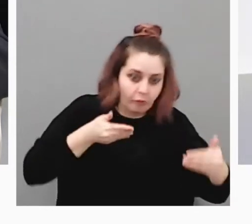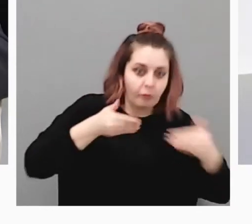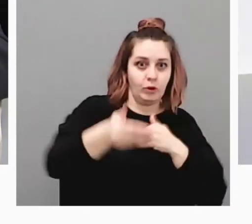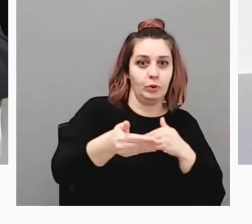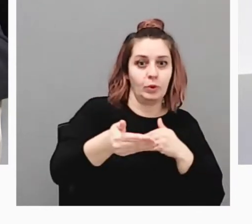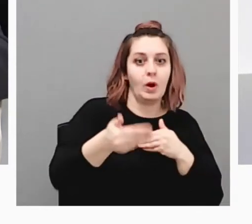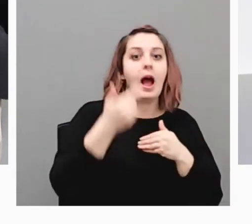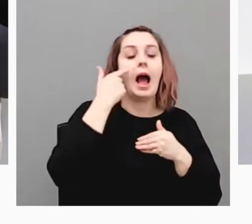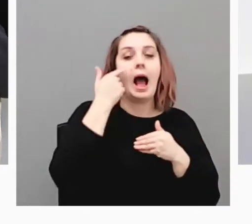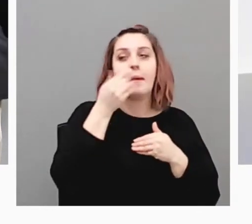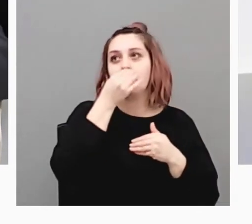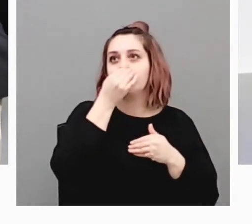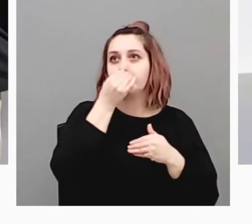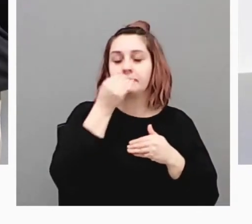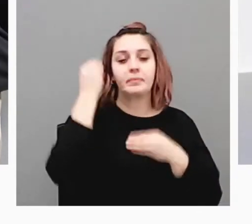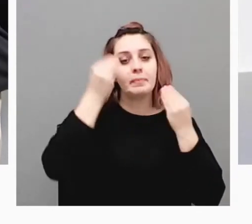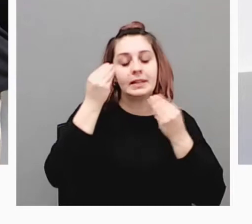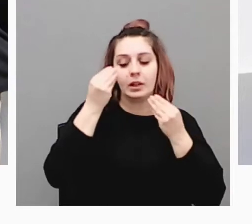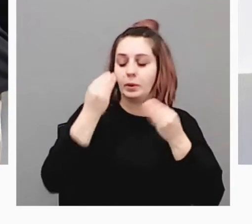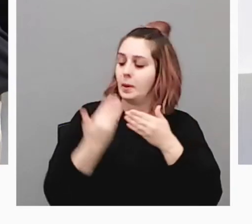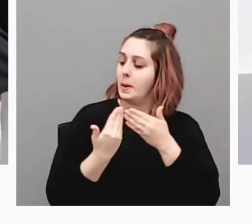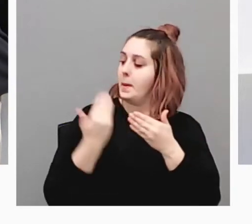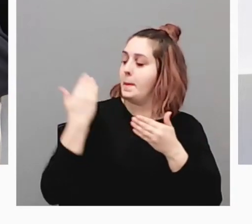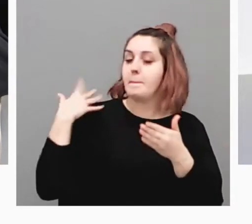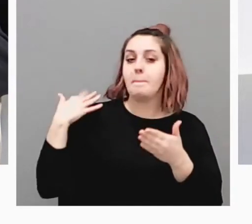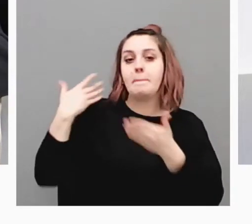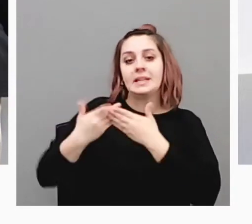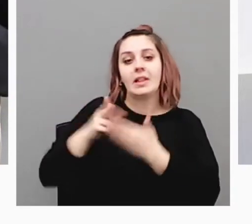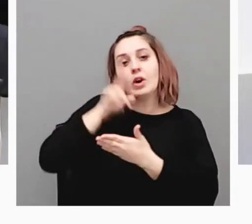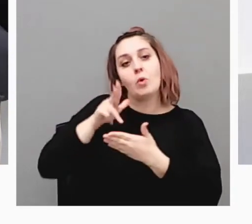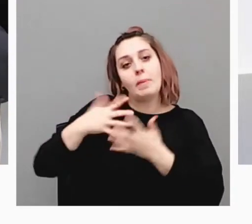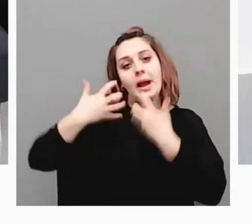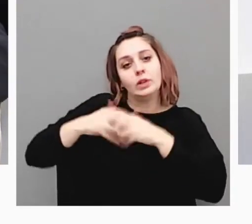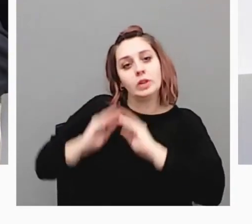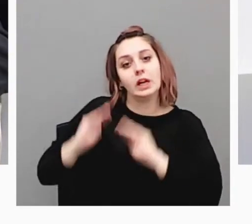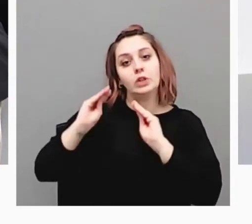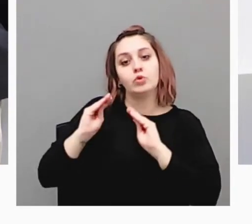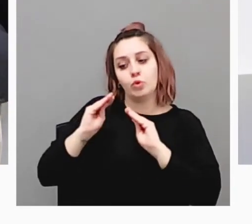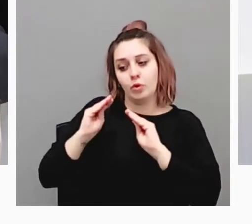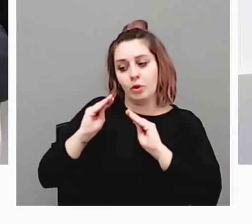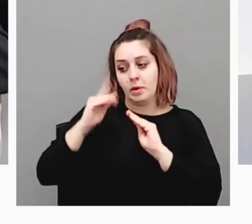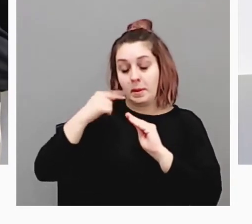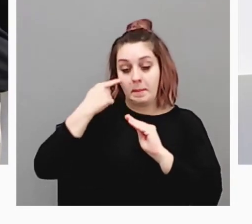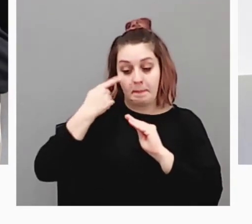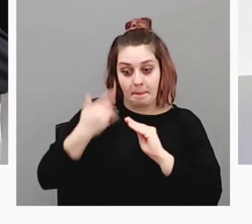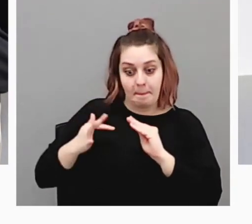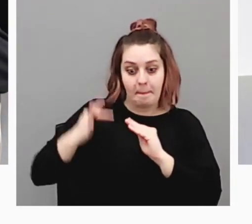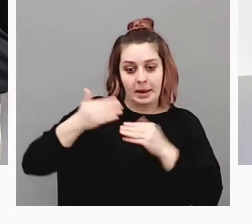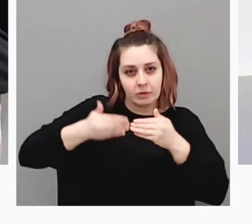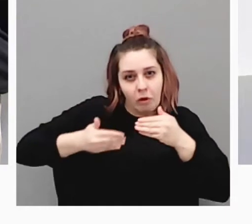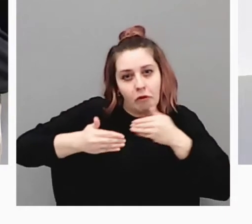sido el pasado industrial de Huelva y cuál es el enclave en el que estamos, ¿no? El enclave de carácter